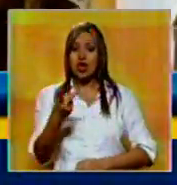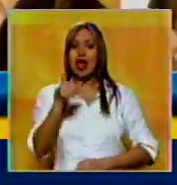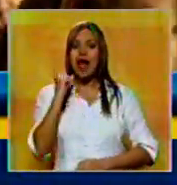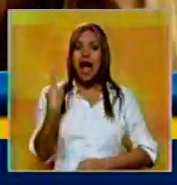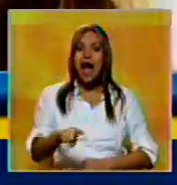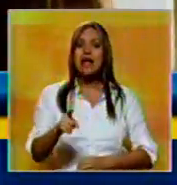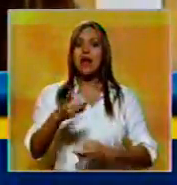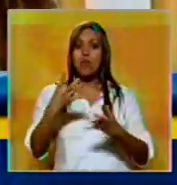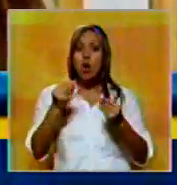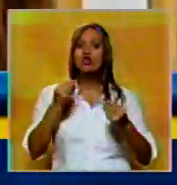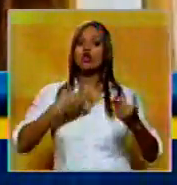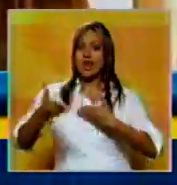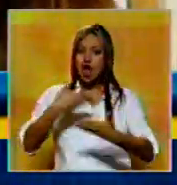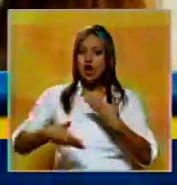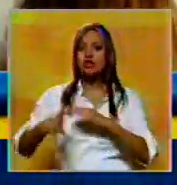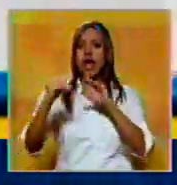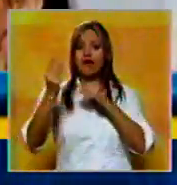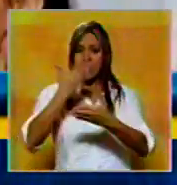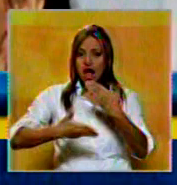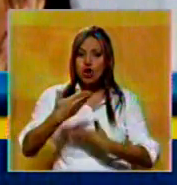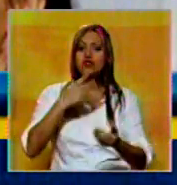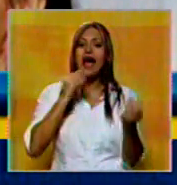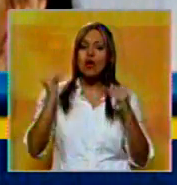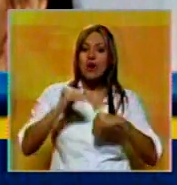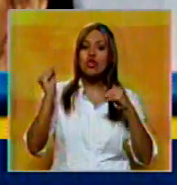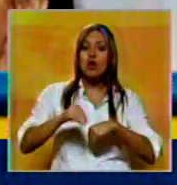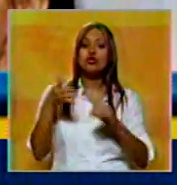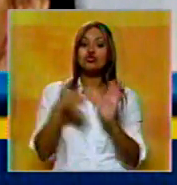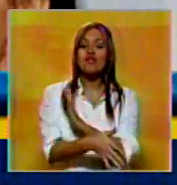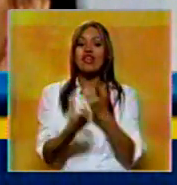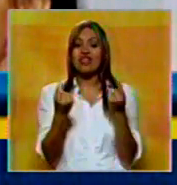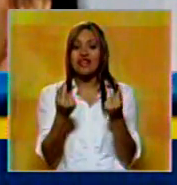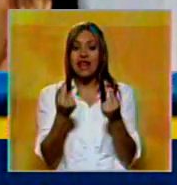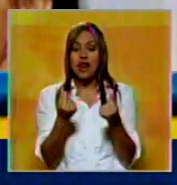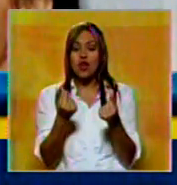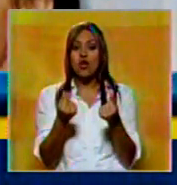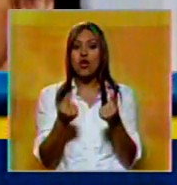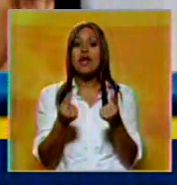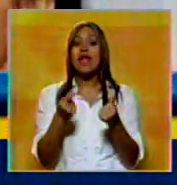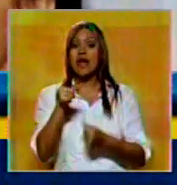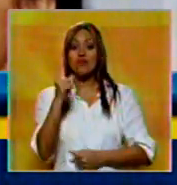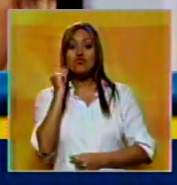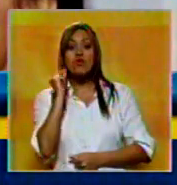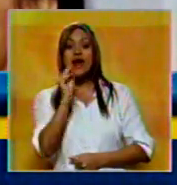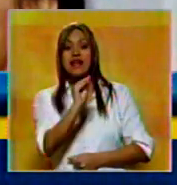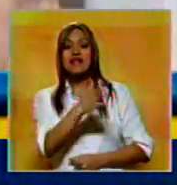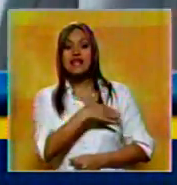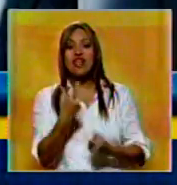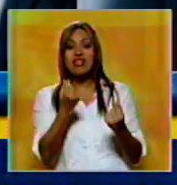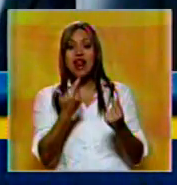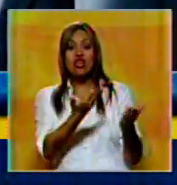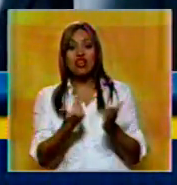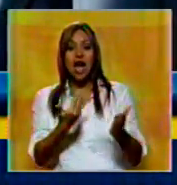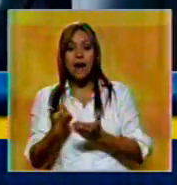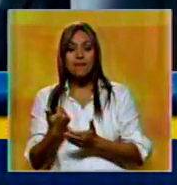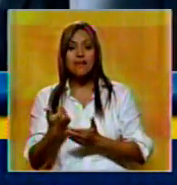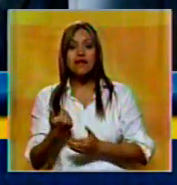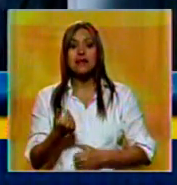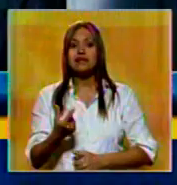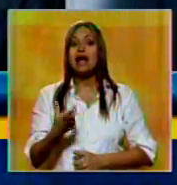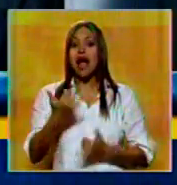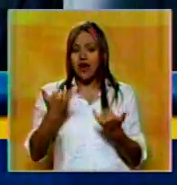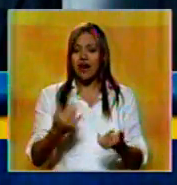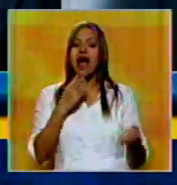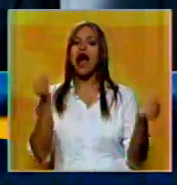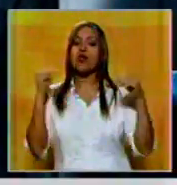tuvieron largas negociaciones sobre el acuerdo financiero, ya que Moore solicitaba el dinero de Kutcher y han alcanzado